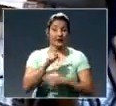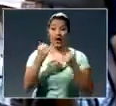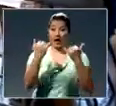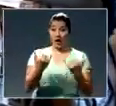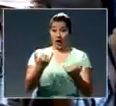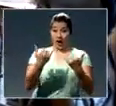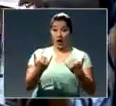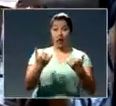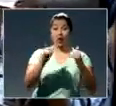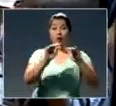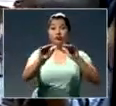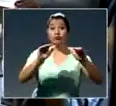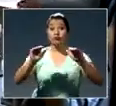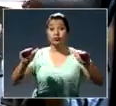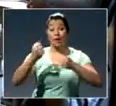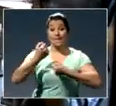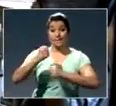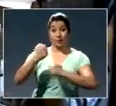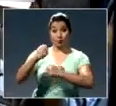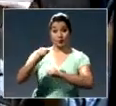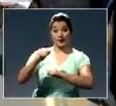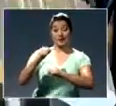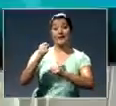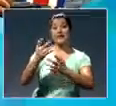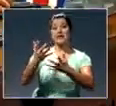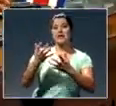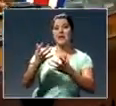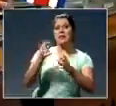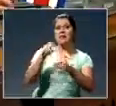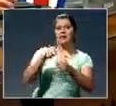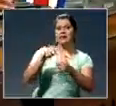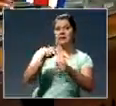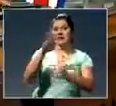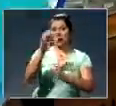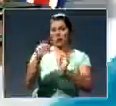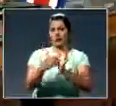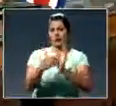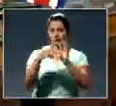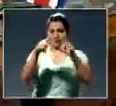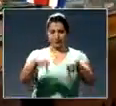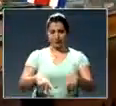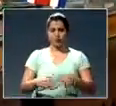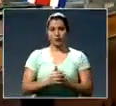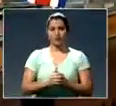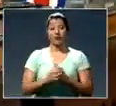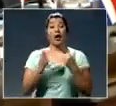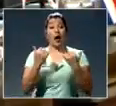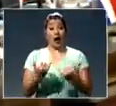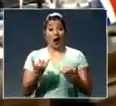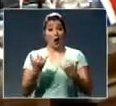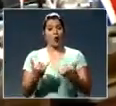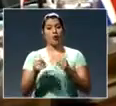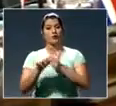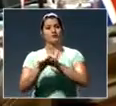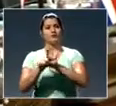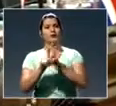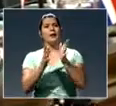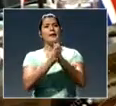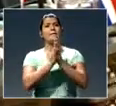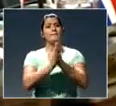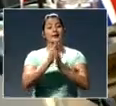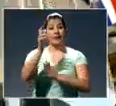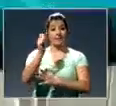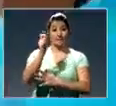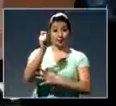a los comicios donde aspiran más de 50,000 personas. Congreso reforma la ley para que manutención en el hogar sea paritaria entre